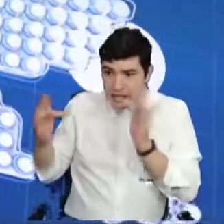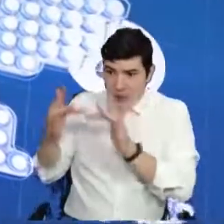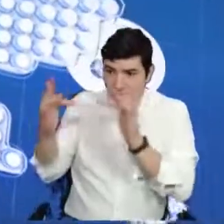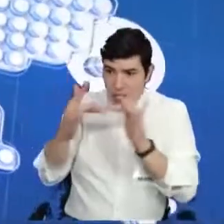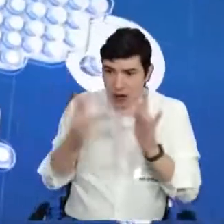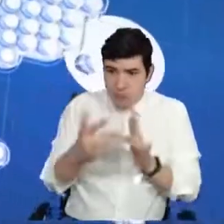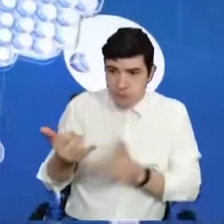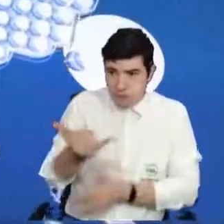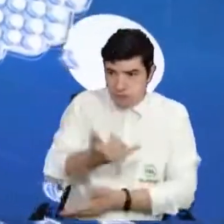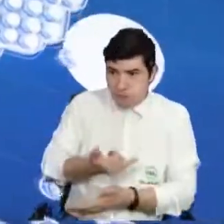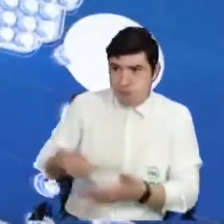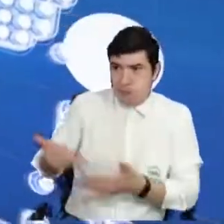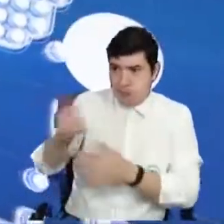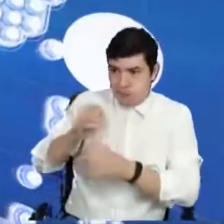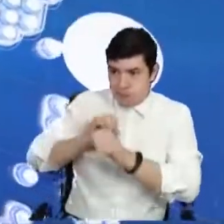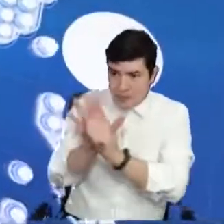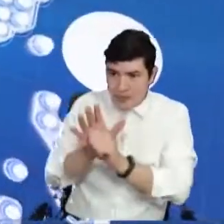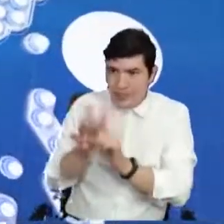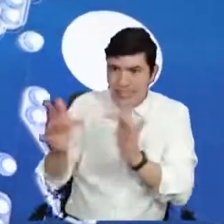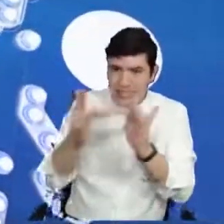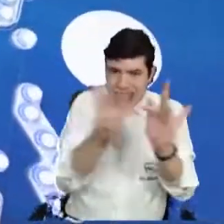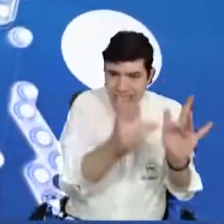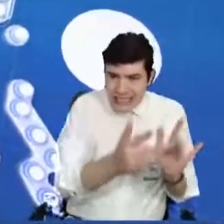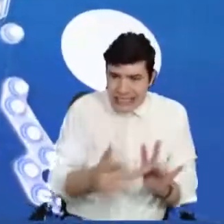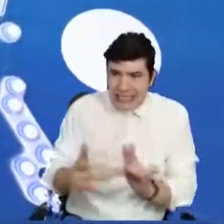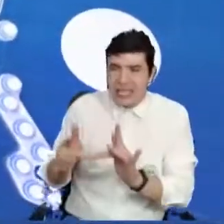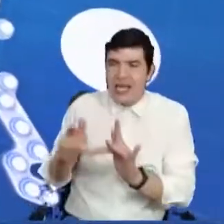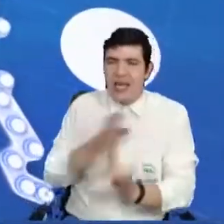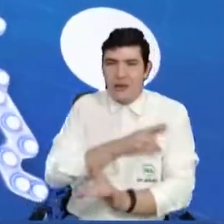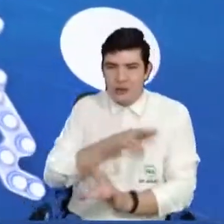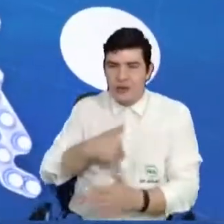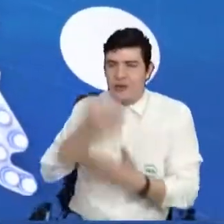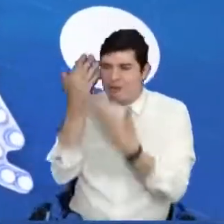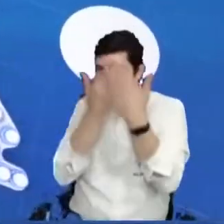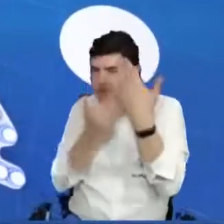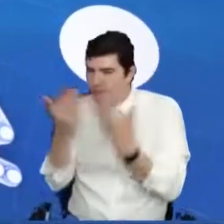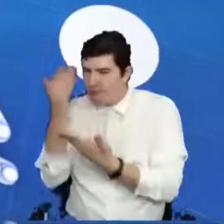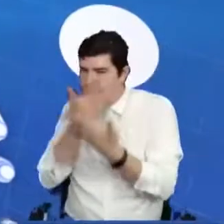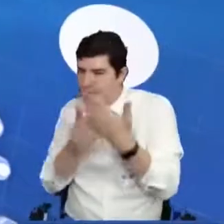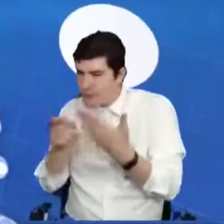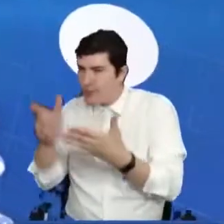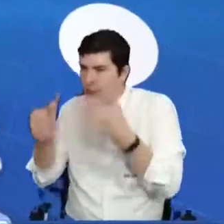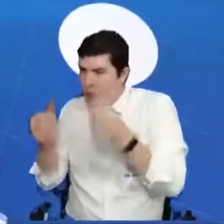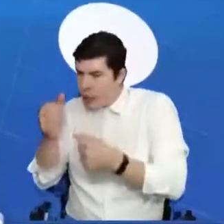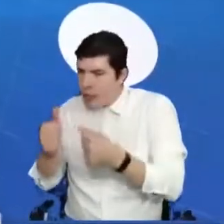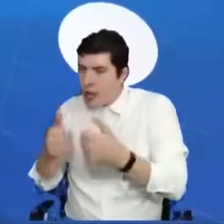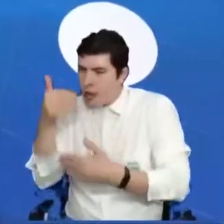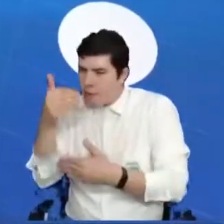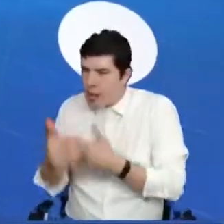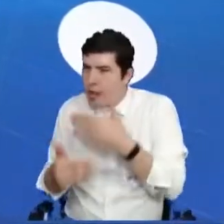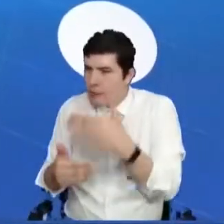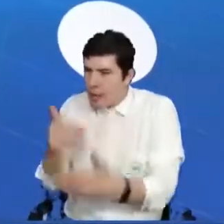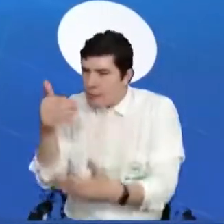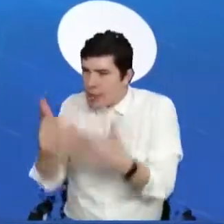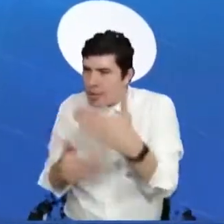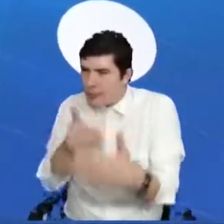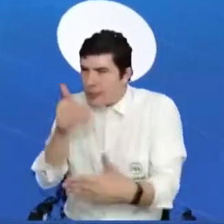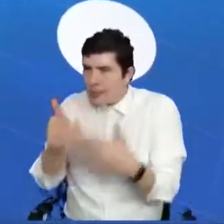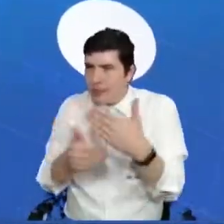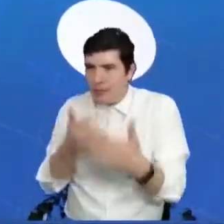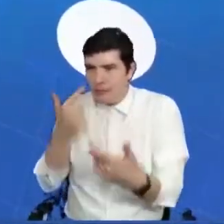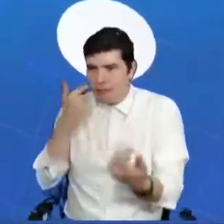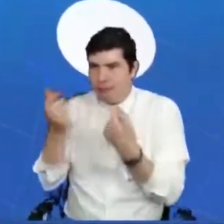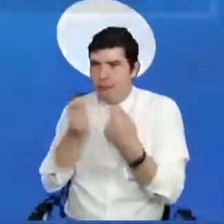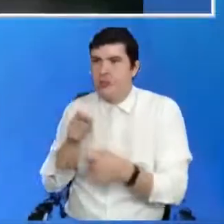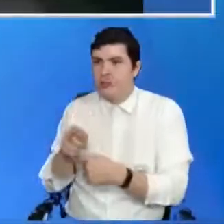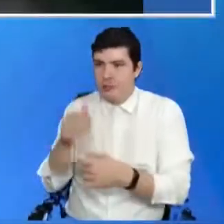de esta enfermedad, y con lo cual pudimos también determinar una dosis preventiva para esta enfermedad. Total que esto